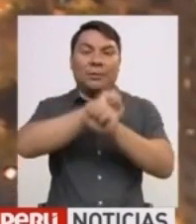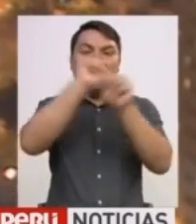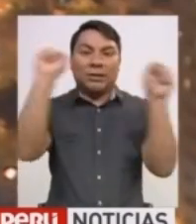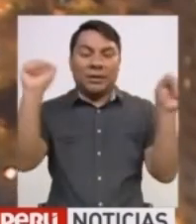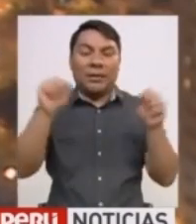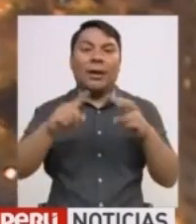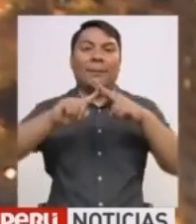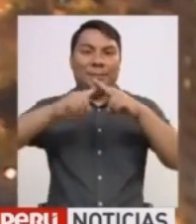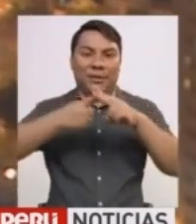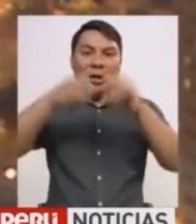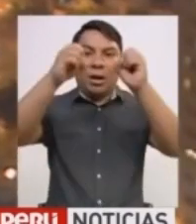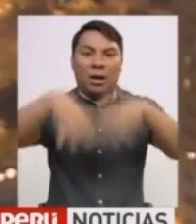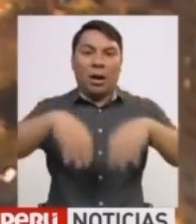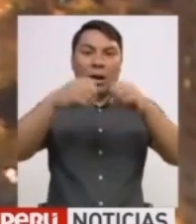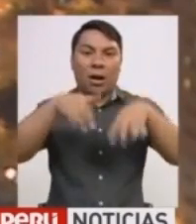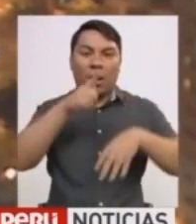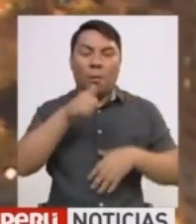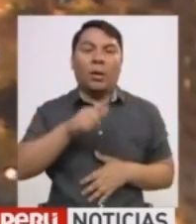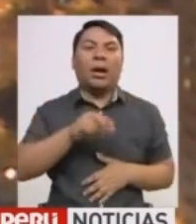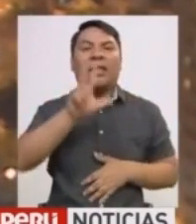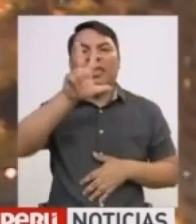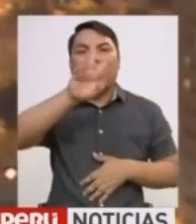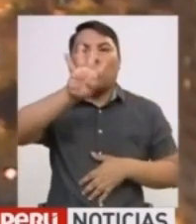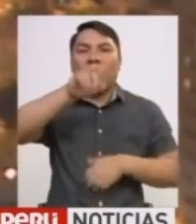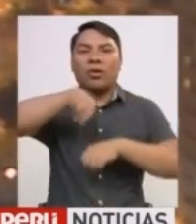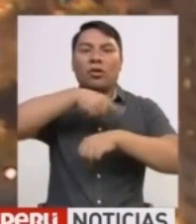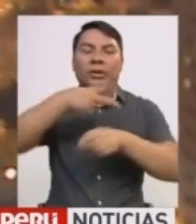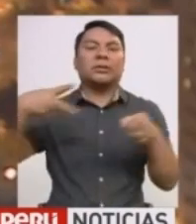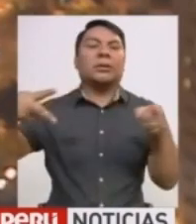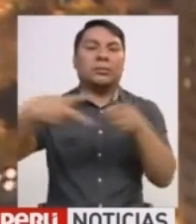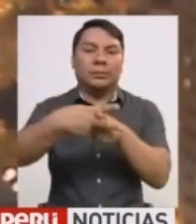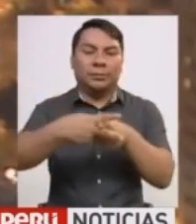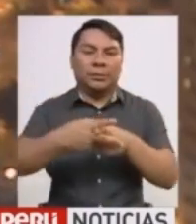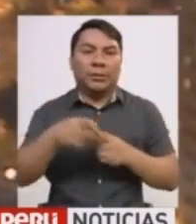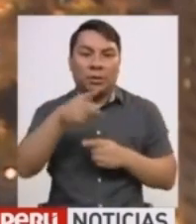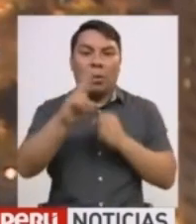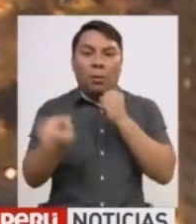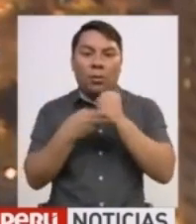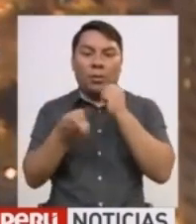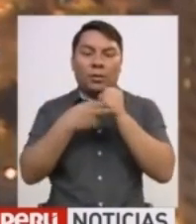2 o 3 horas por día, así que hay que aprovechar para poder guardar